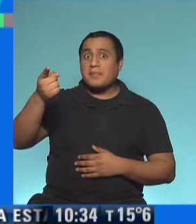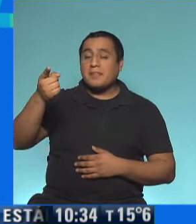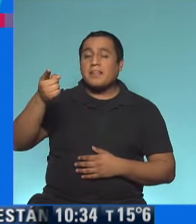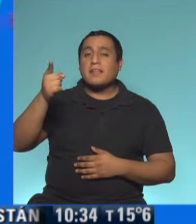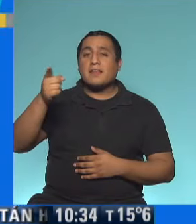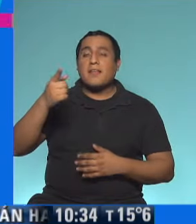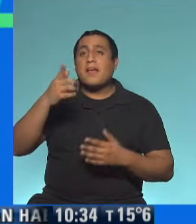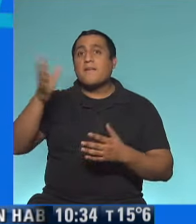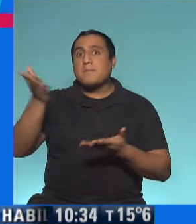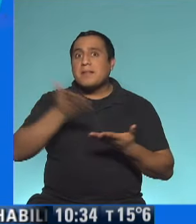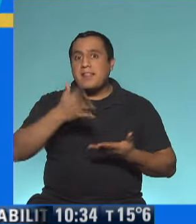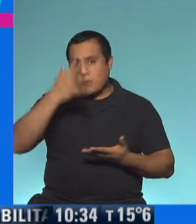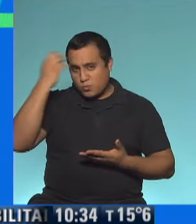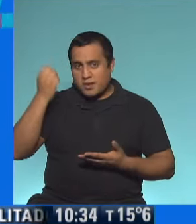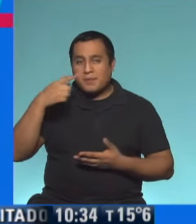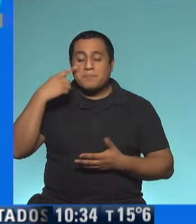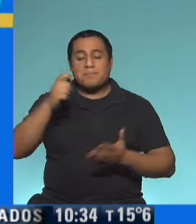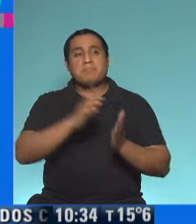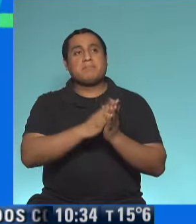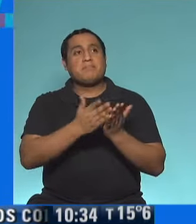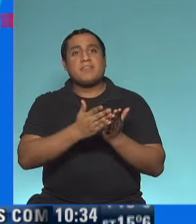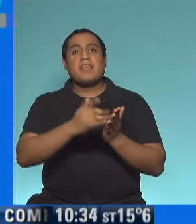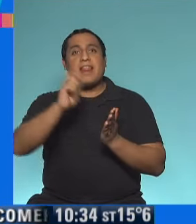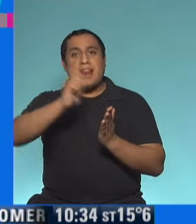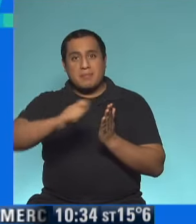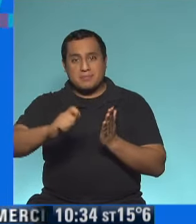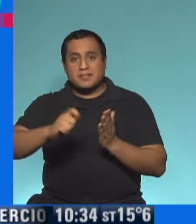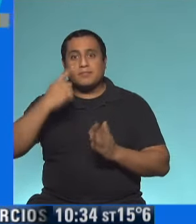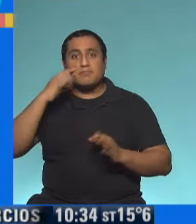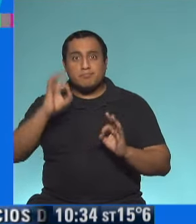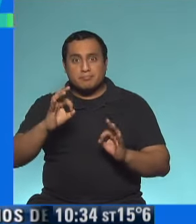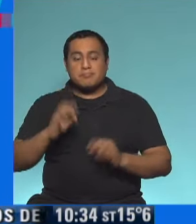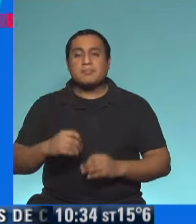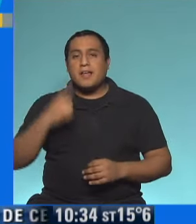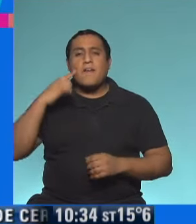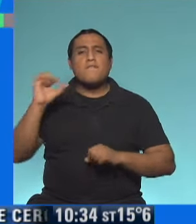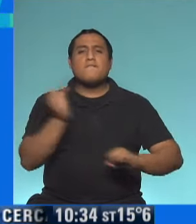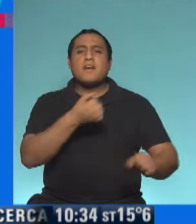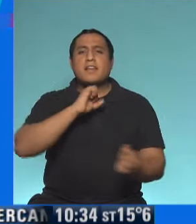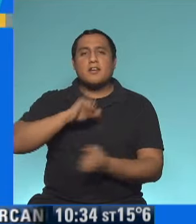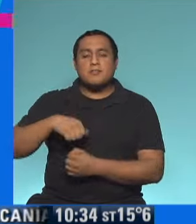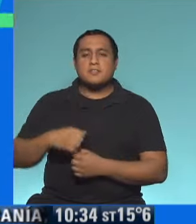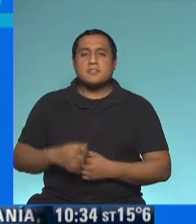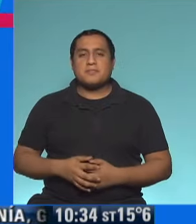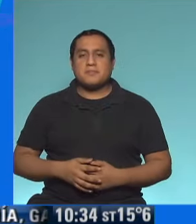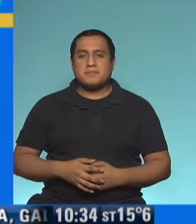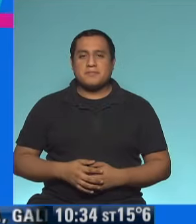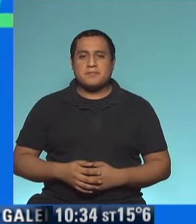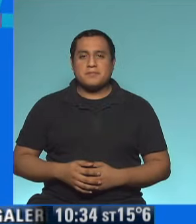Mire, ya lápiz en mano. Lista para empezar las clases. Desde Bariloche. Todo preparado.